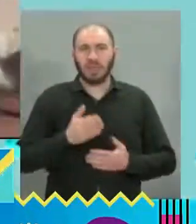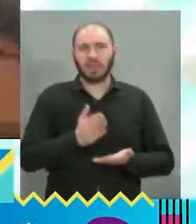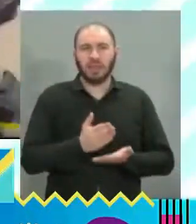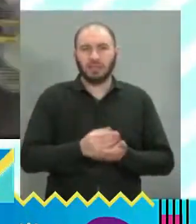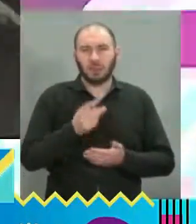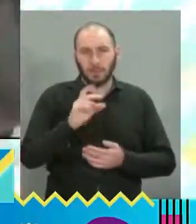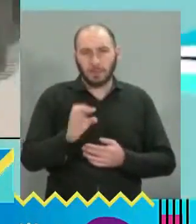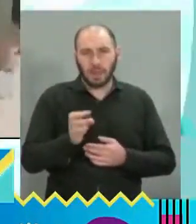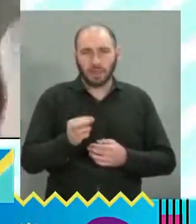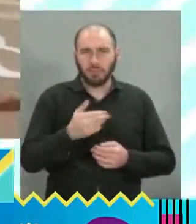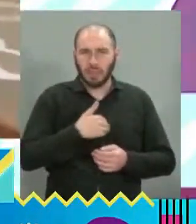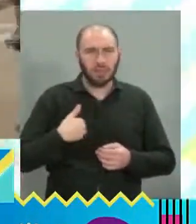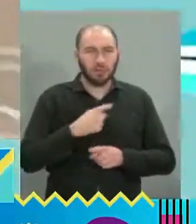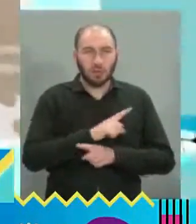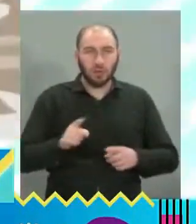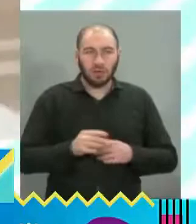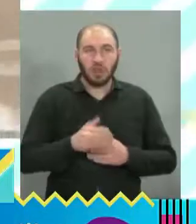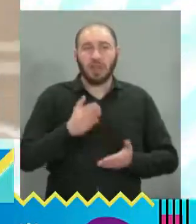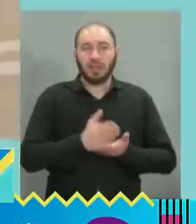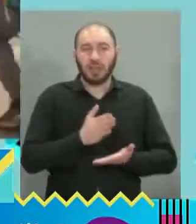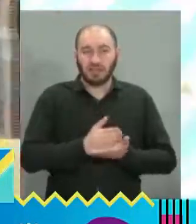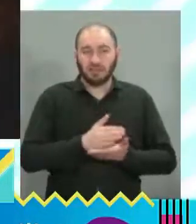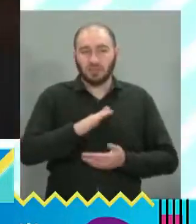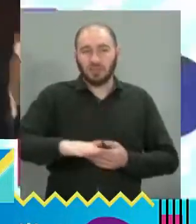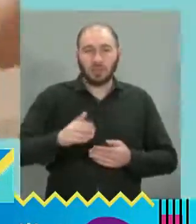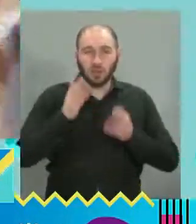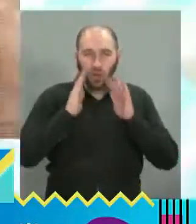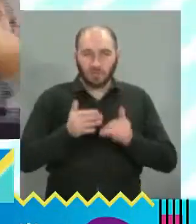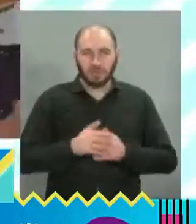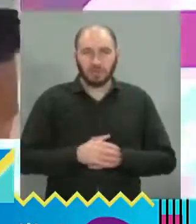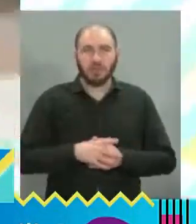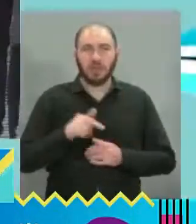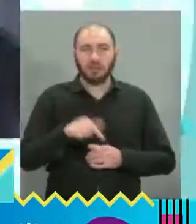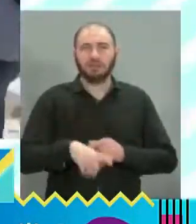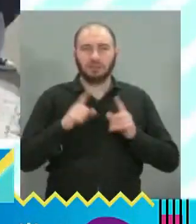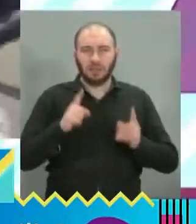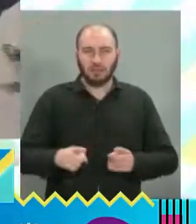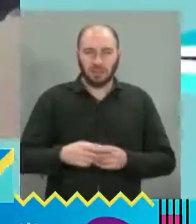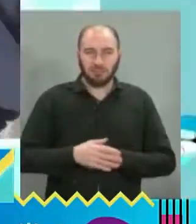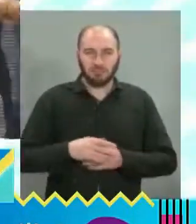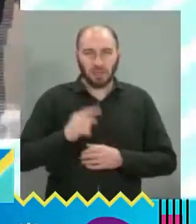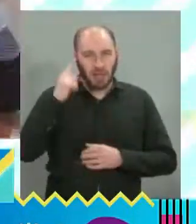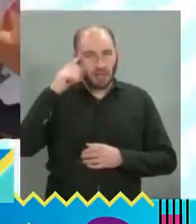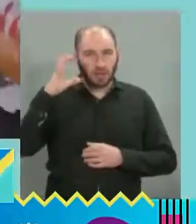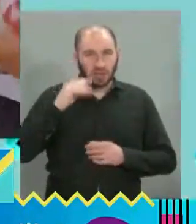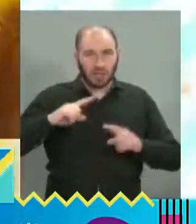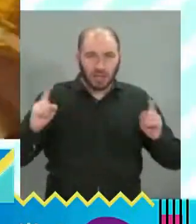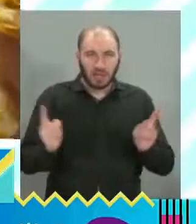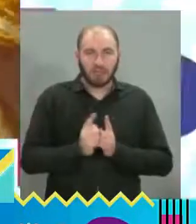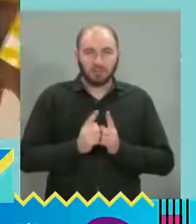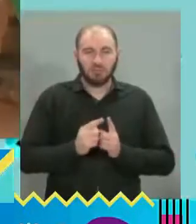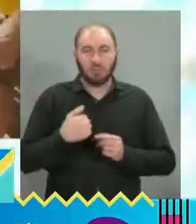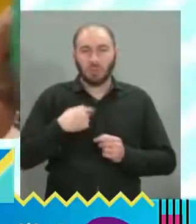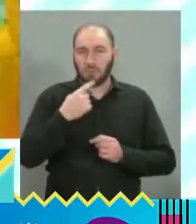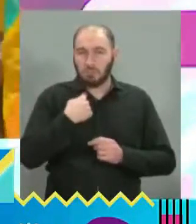de los padres ni de las madres, es un derecho de las niñas y de los niños. Eso hay que también tenerlo muy presente. Resumo así, respondo a